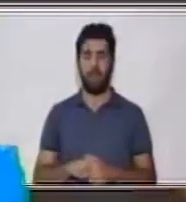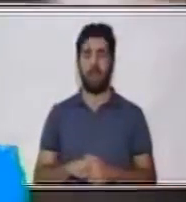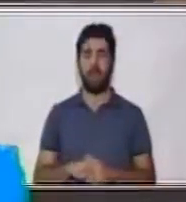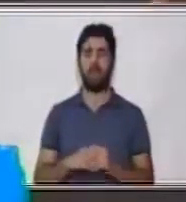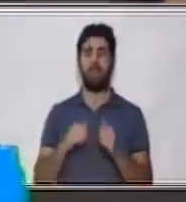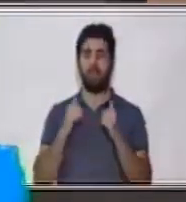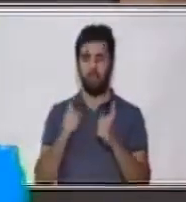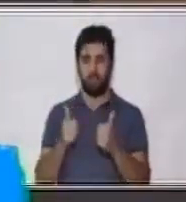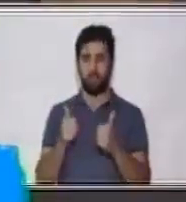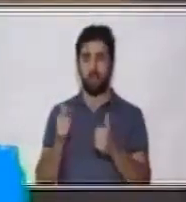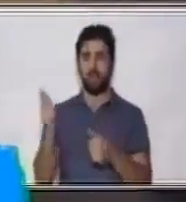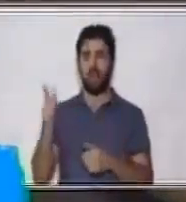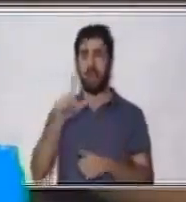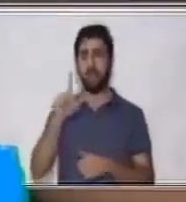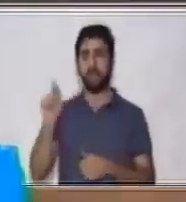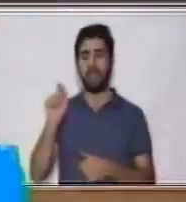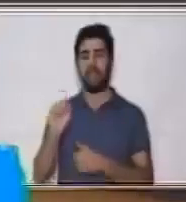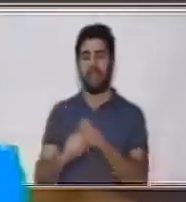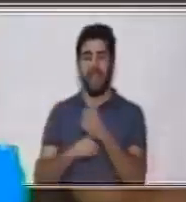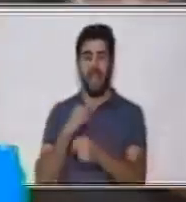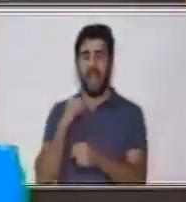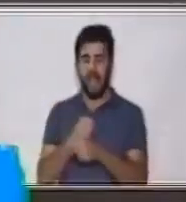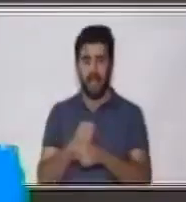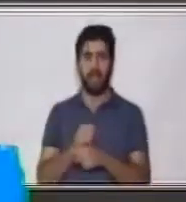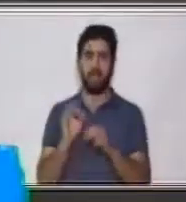Excelente. El campo semántico